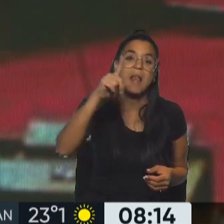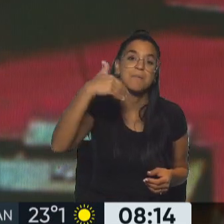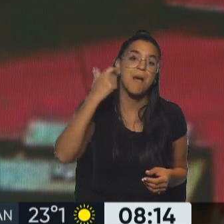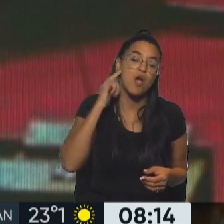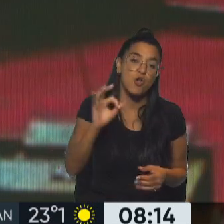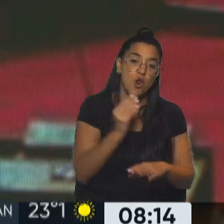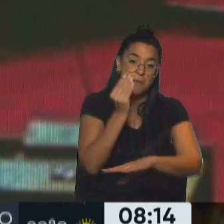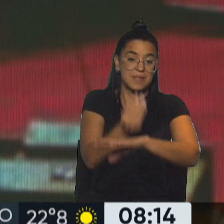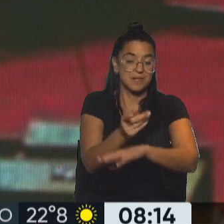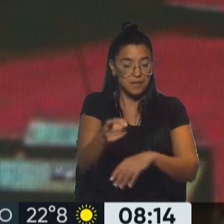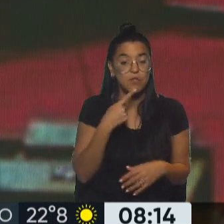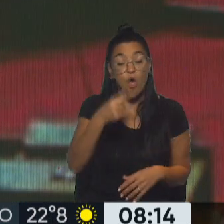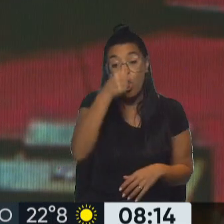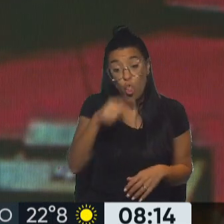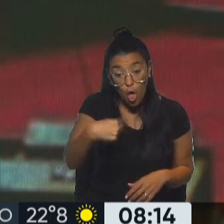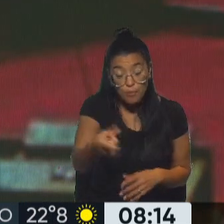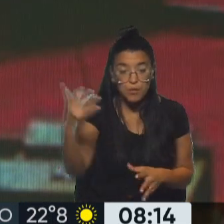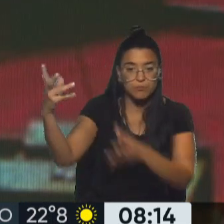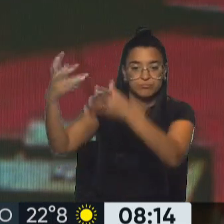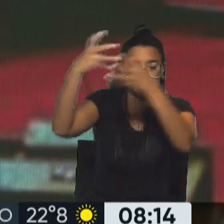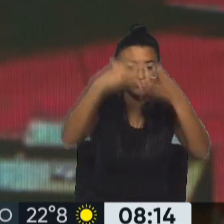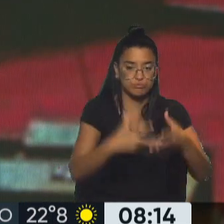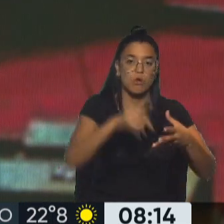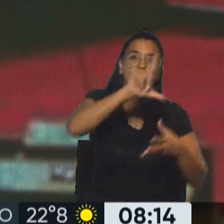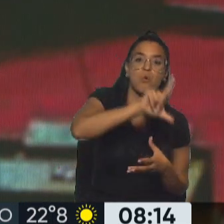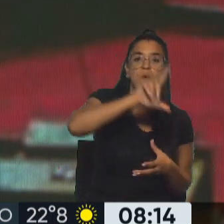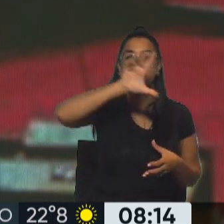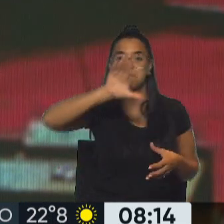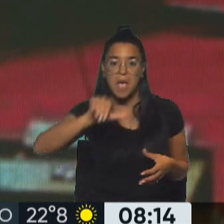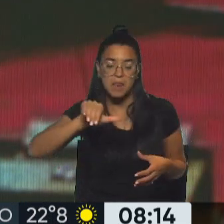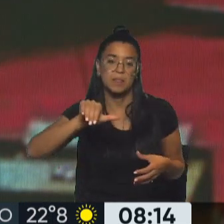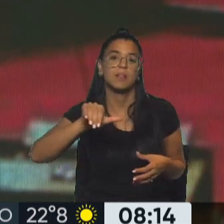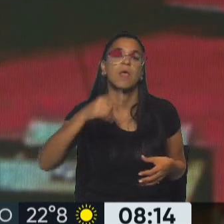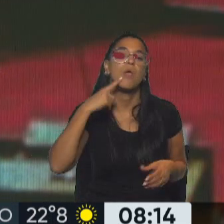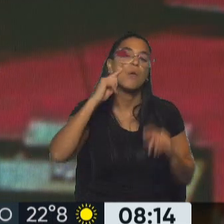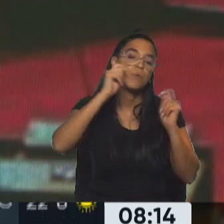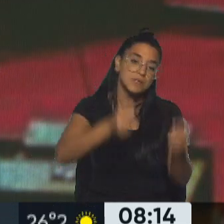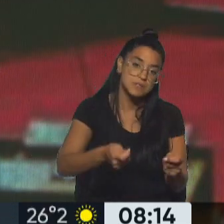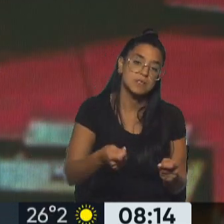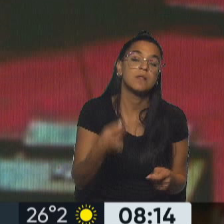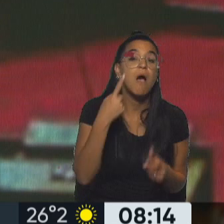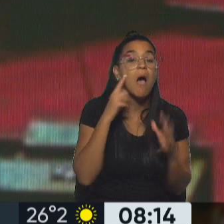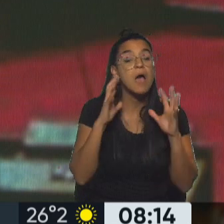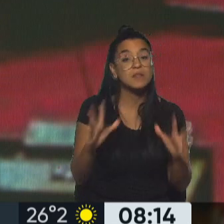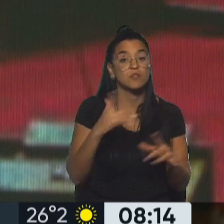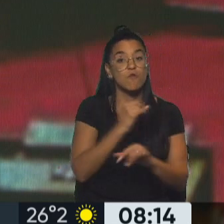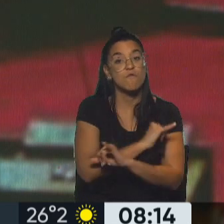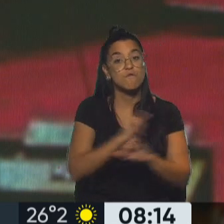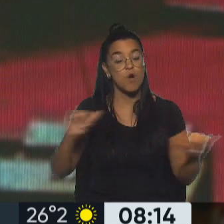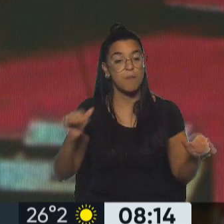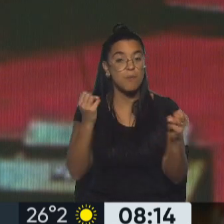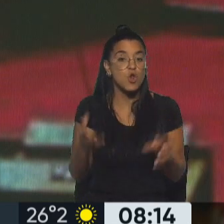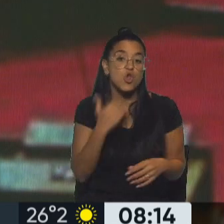porque el domingo llega esta misión lunes y martes va a estar de visita y atentos con el informe porque